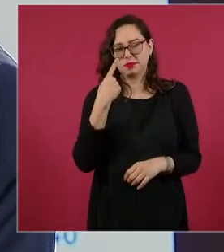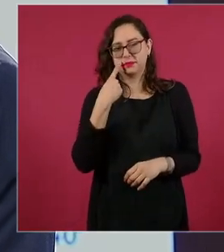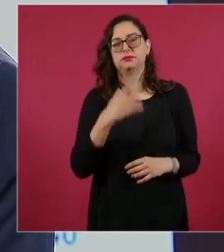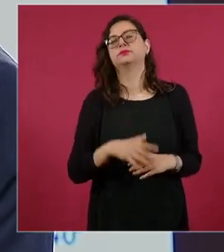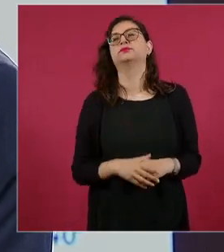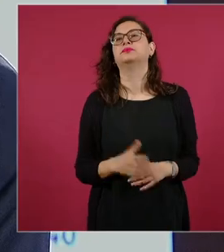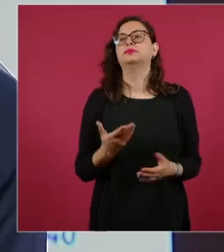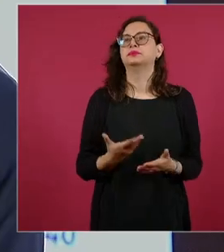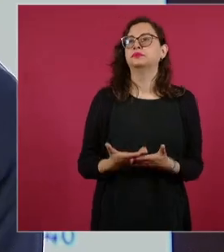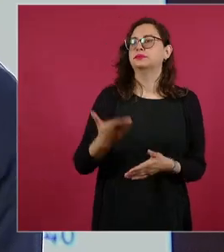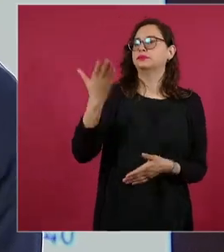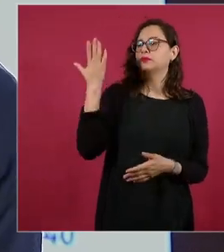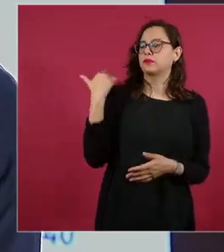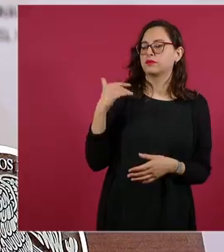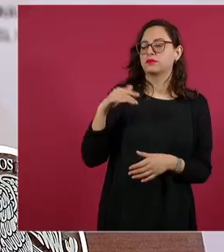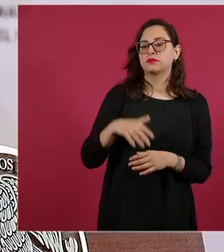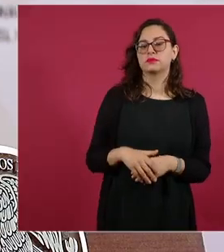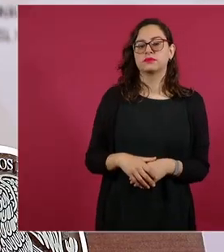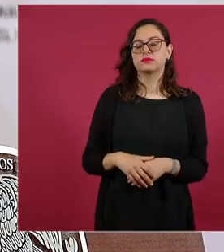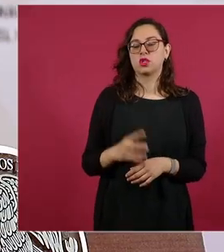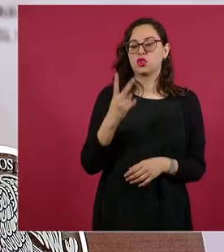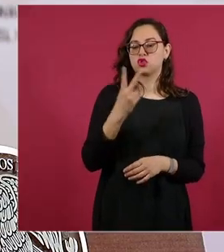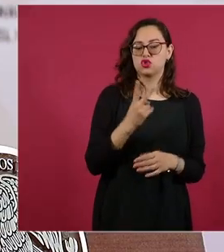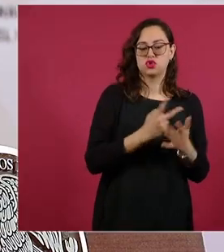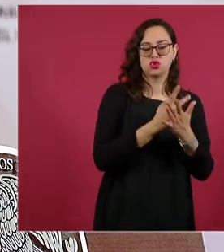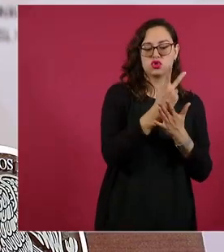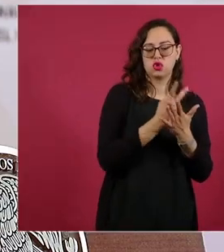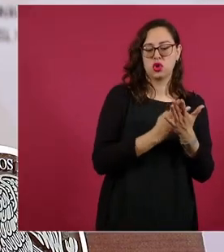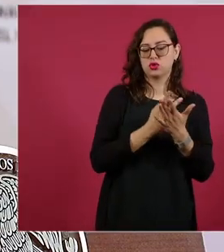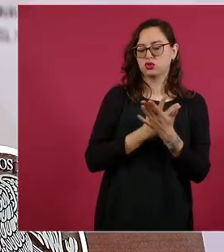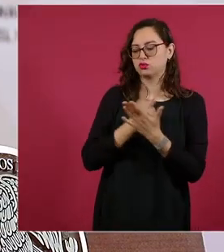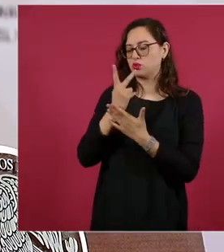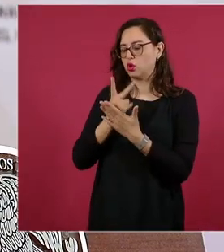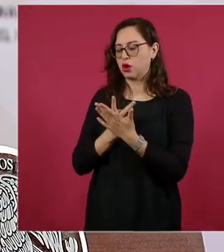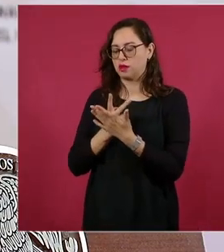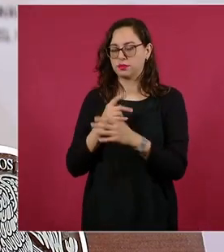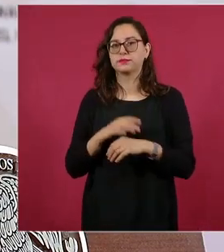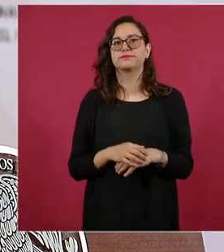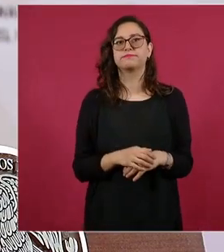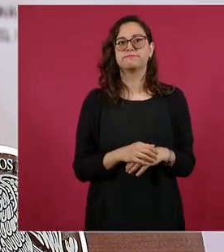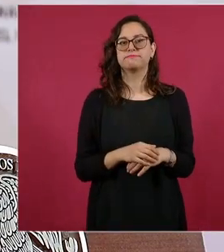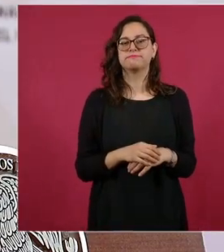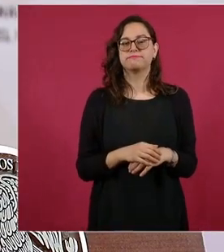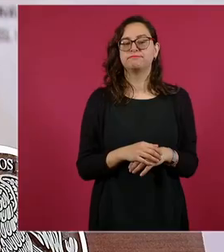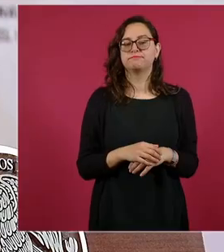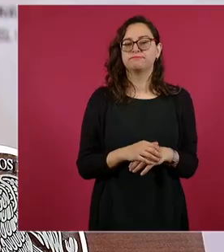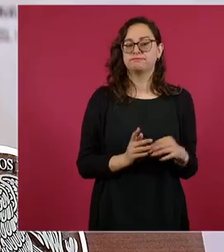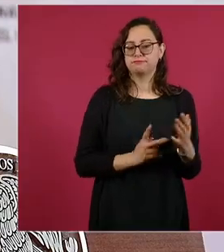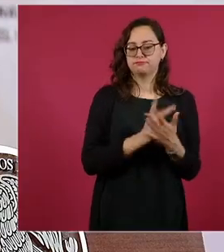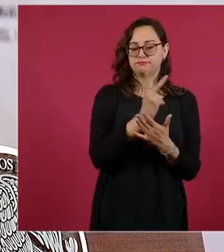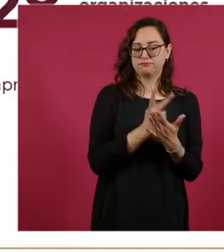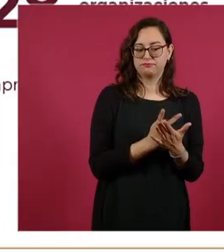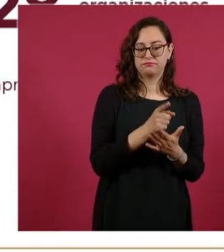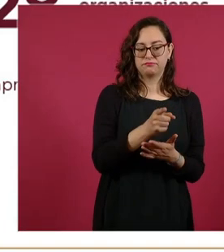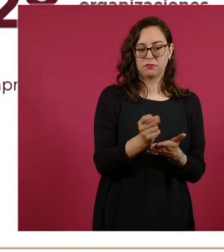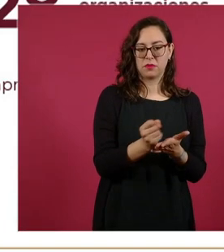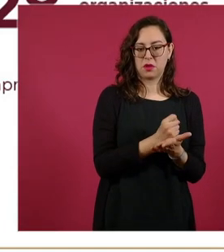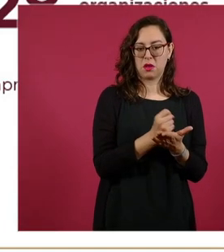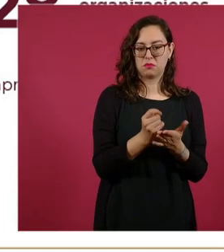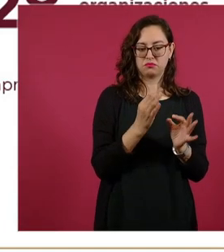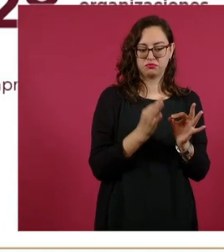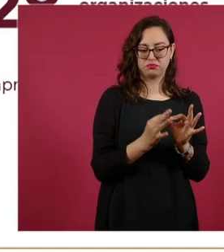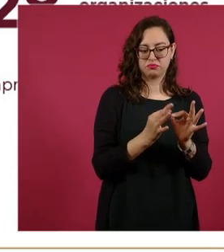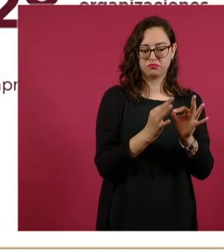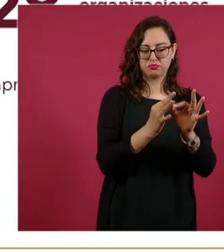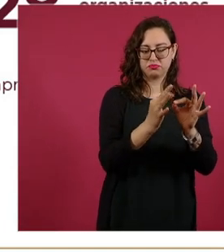dos programas. Uno que beneficiaba al acreditado cumplido, que al llegar al